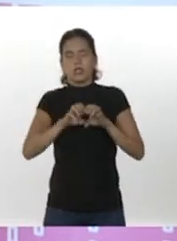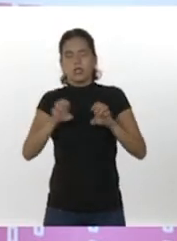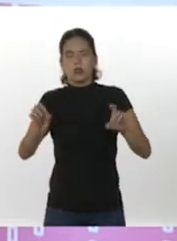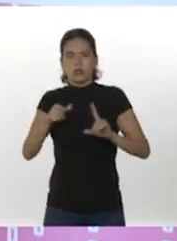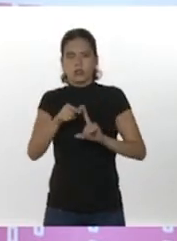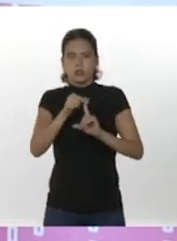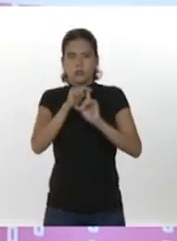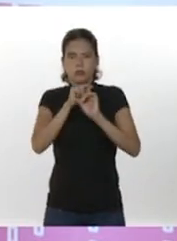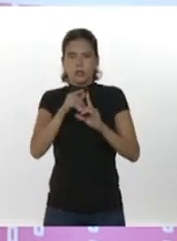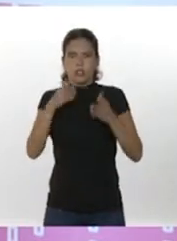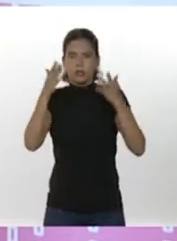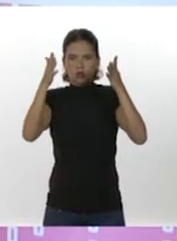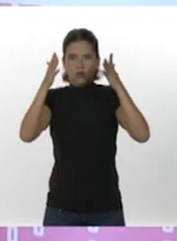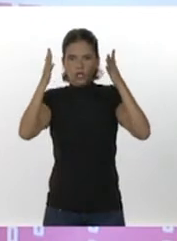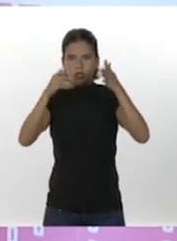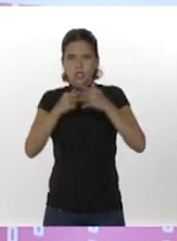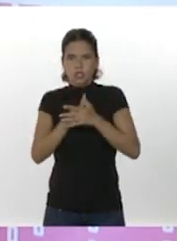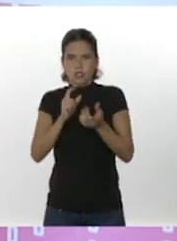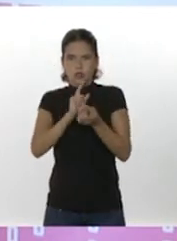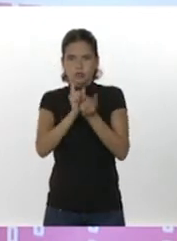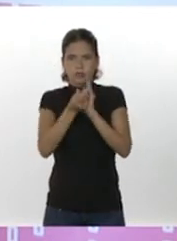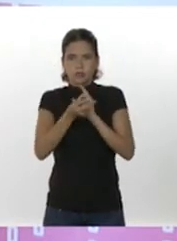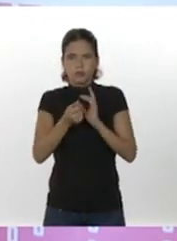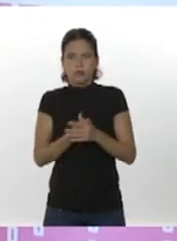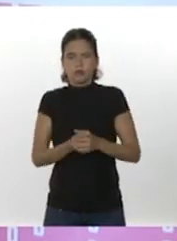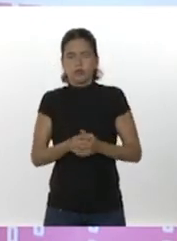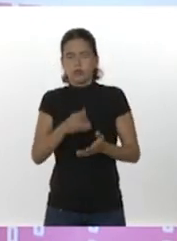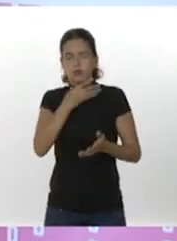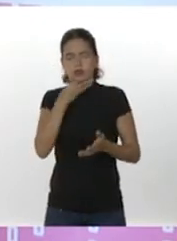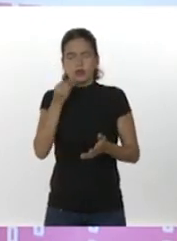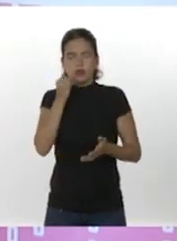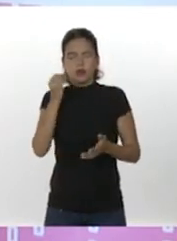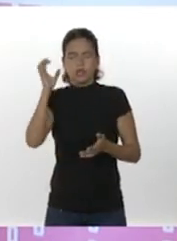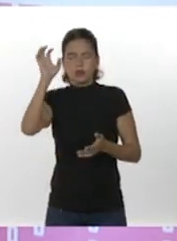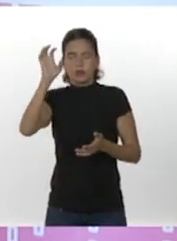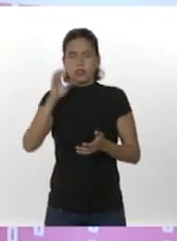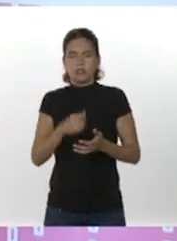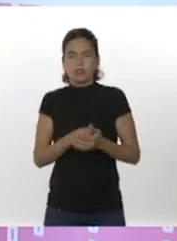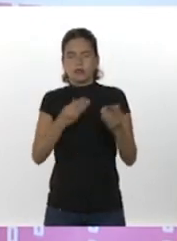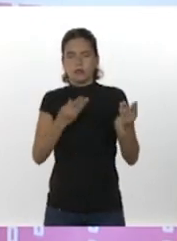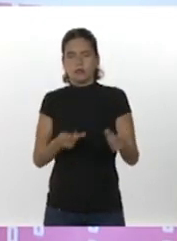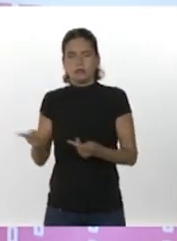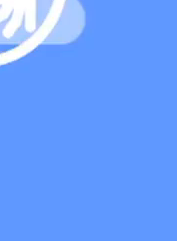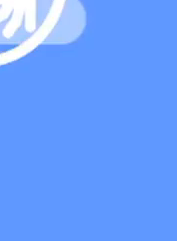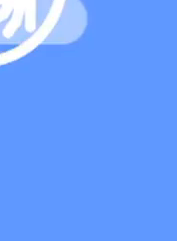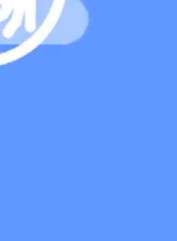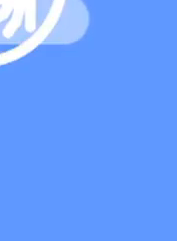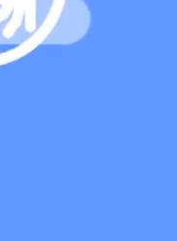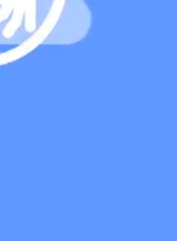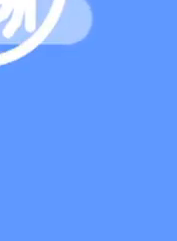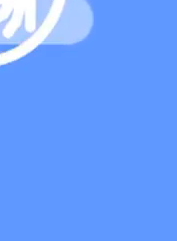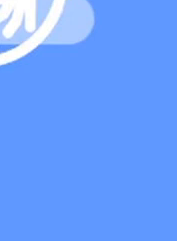especial con sus orientaciones de adaptaciones curriculares para los jóvenes y adolescentes de la patria. Sean bienvenidas.